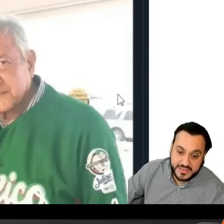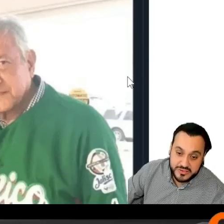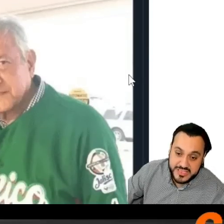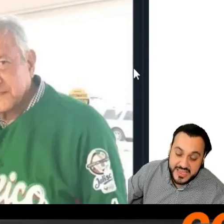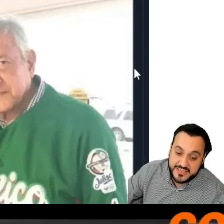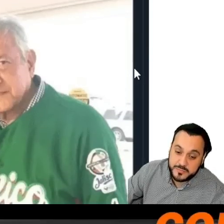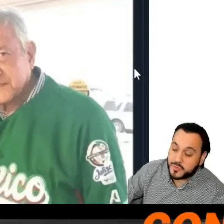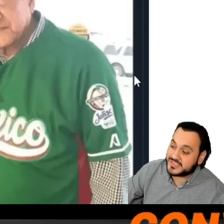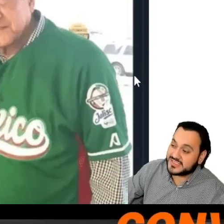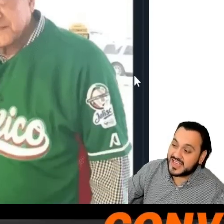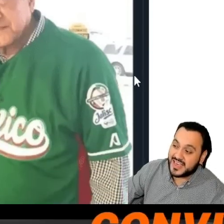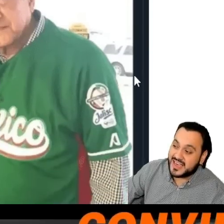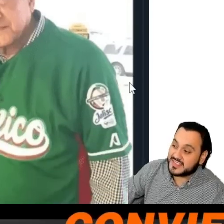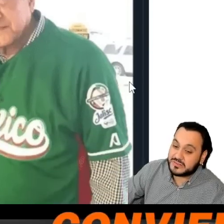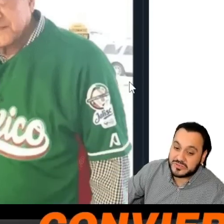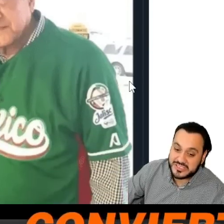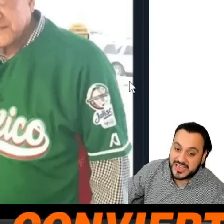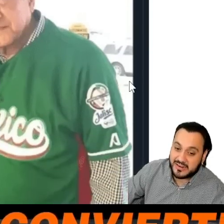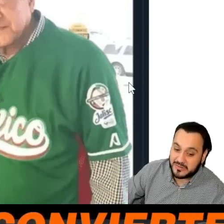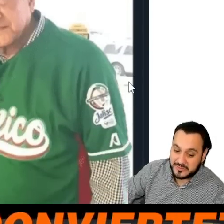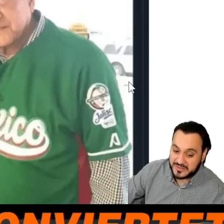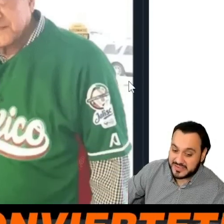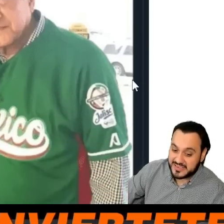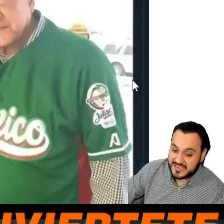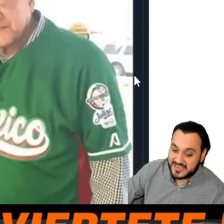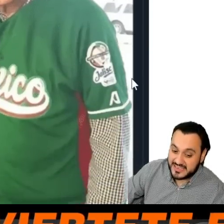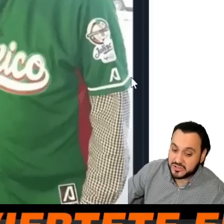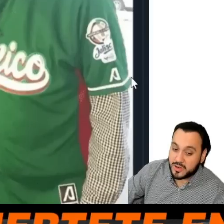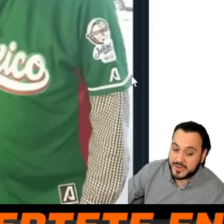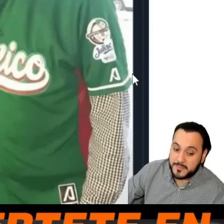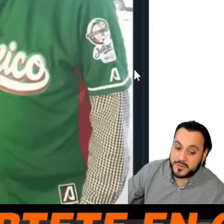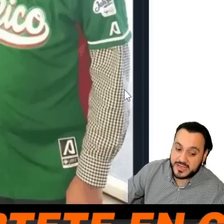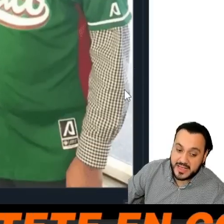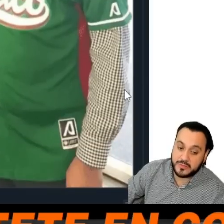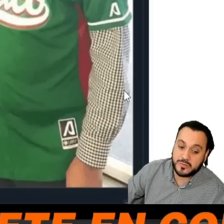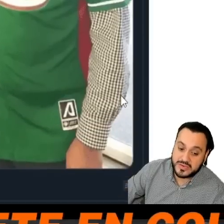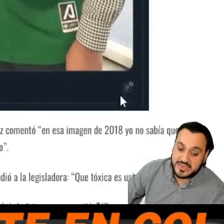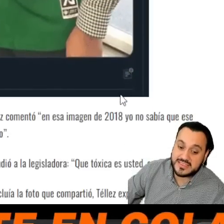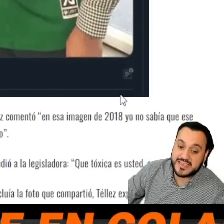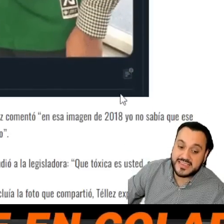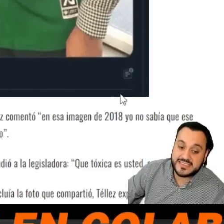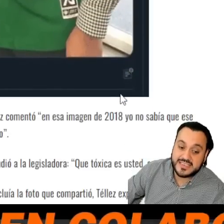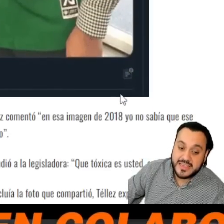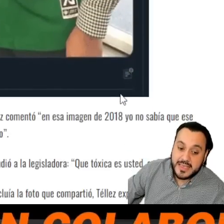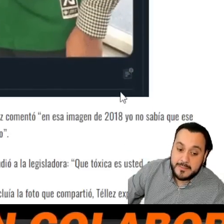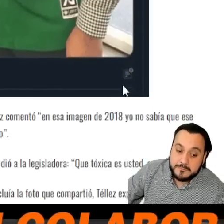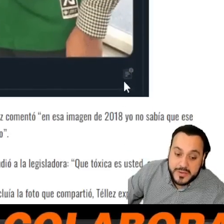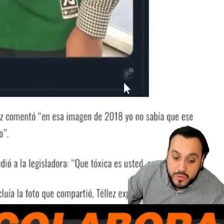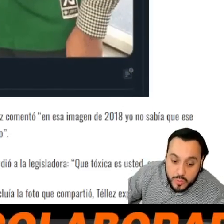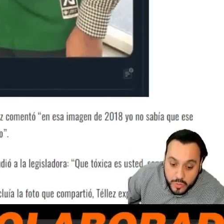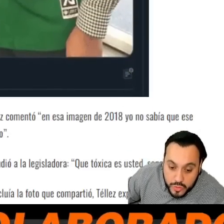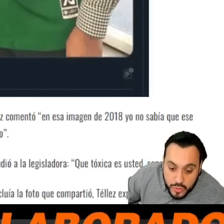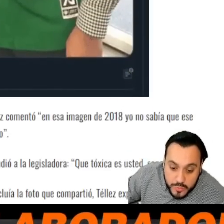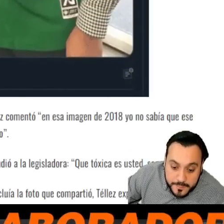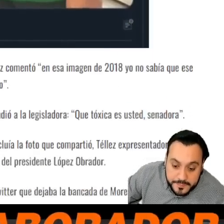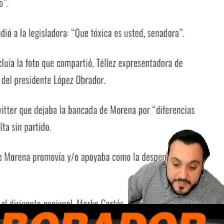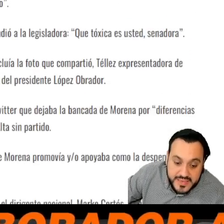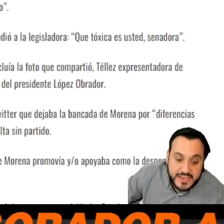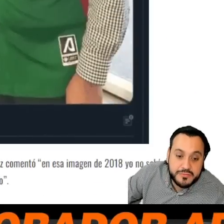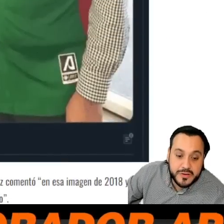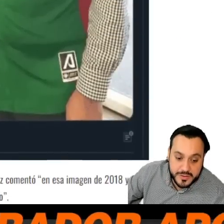que yo estaría dispuesta a denunciarlo esto lo habría publicado límite y es pero lo borro